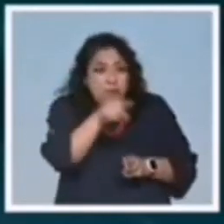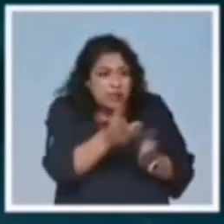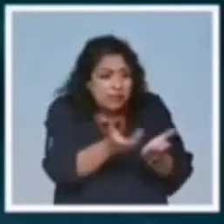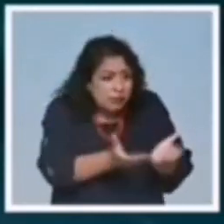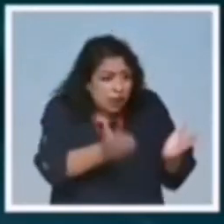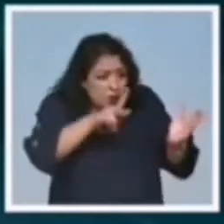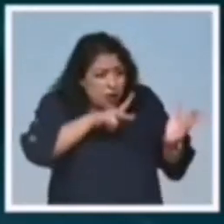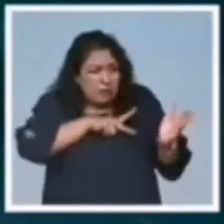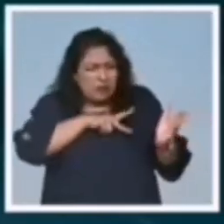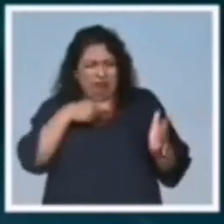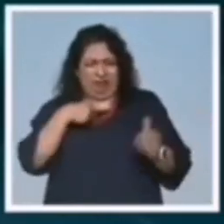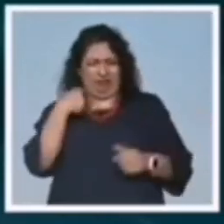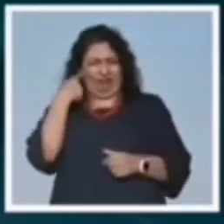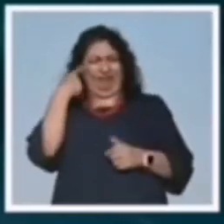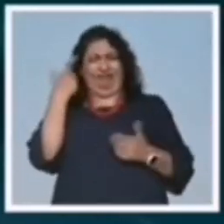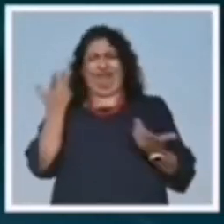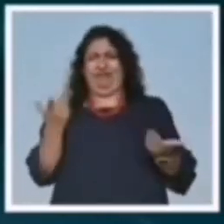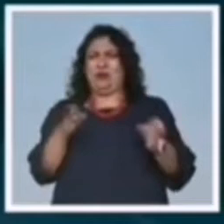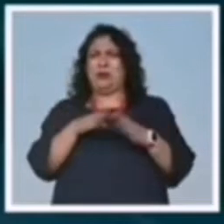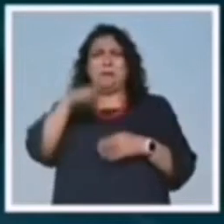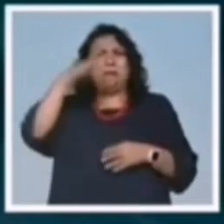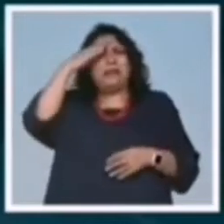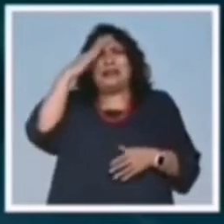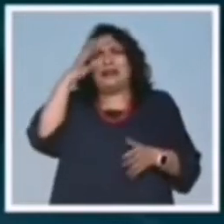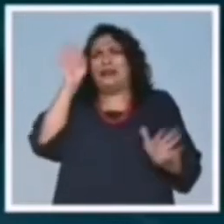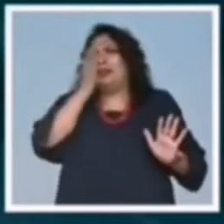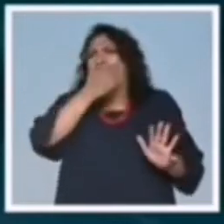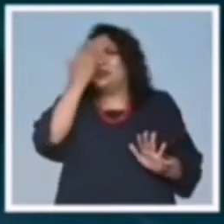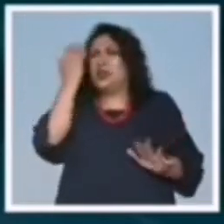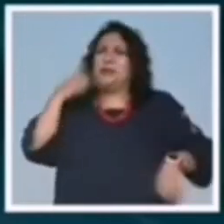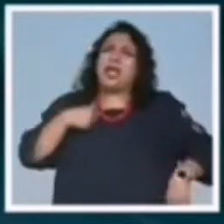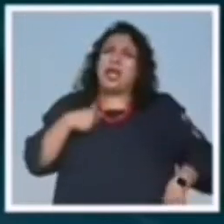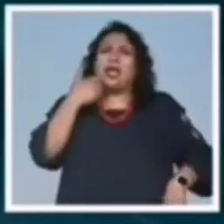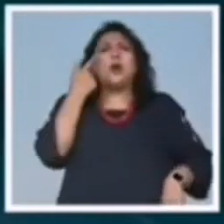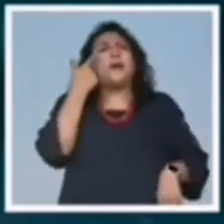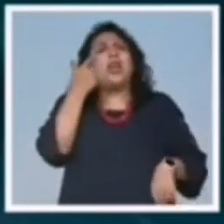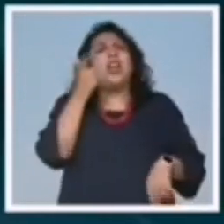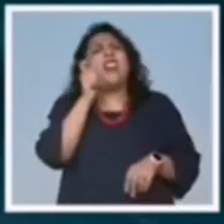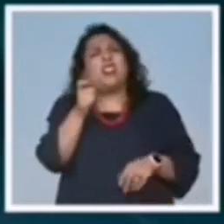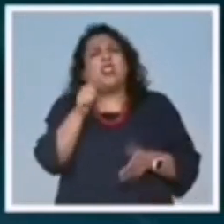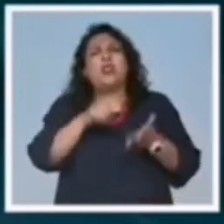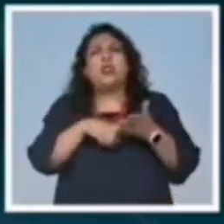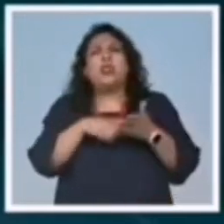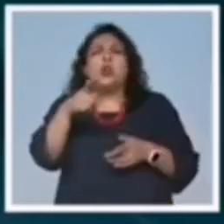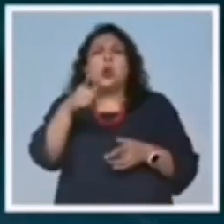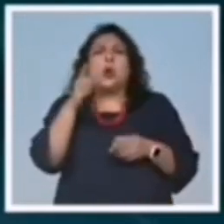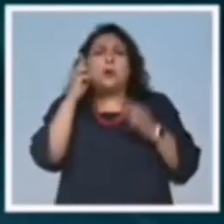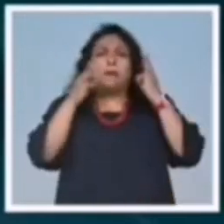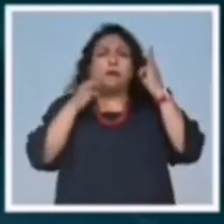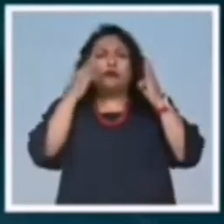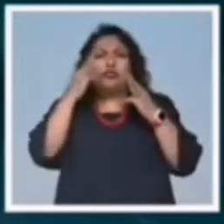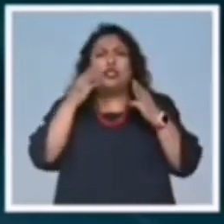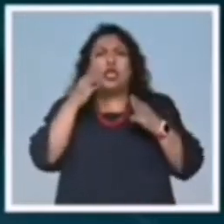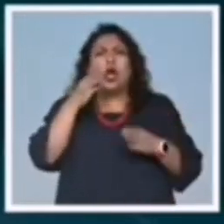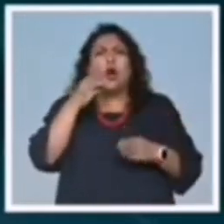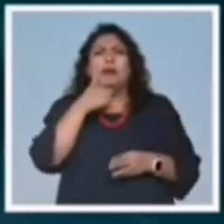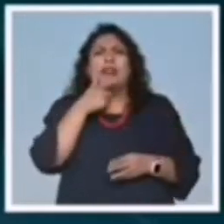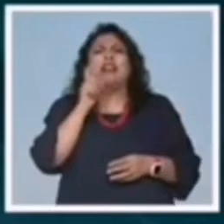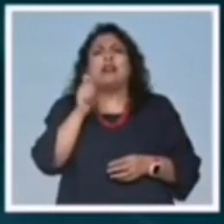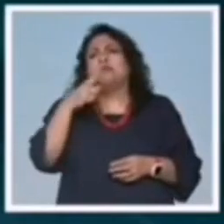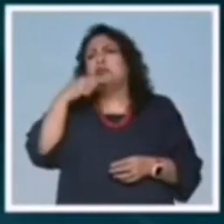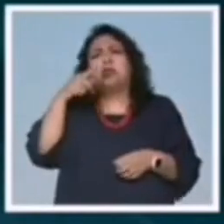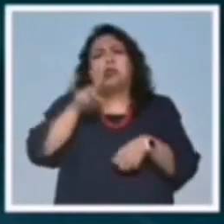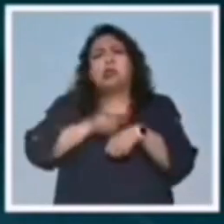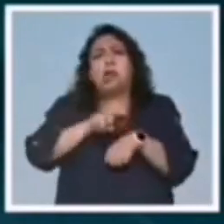olla. Entonces yo era así, era como pensar, no sé, que de pronto dices, ay, quiero ver qué hay en el Museo Británico, y hay un cepillo de dientes que usas todos los días, o